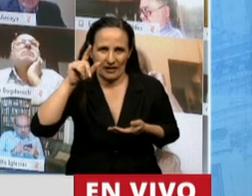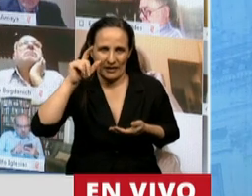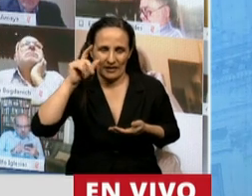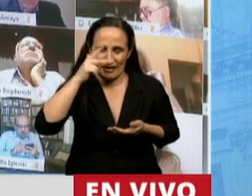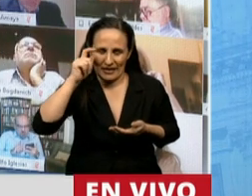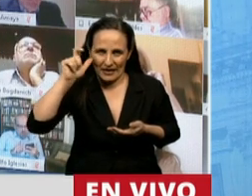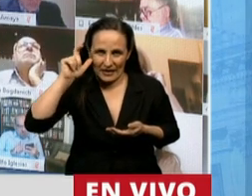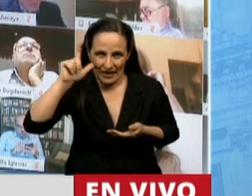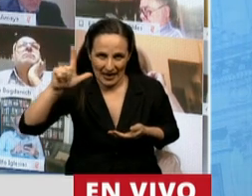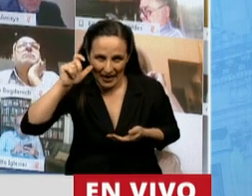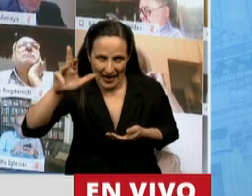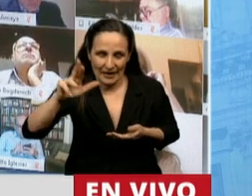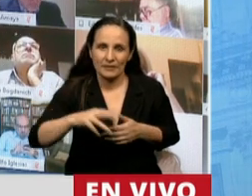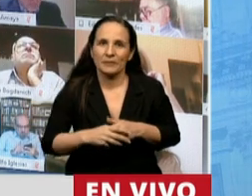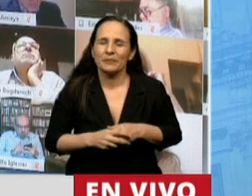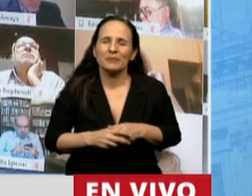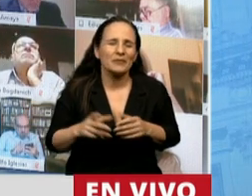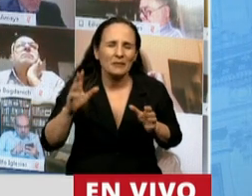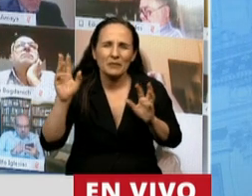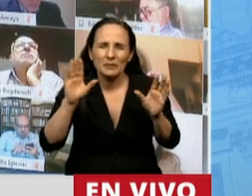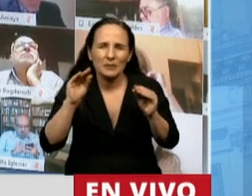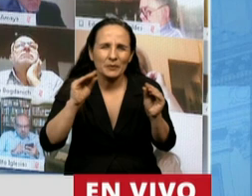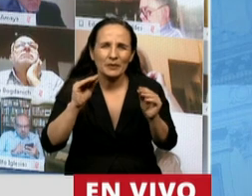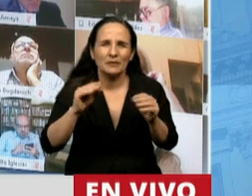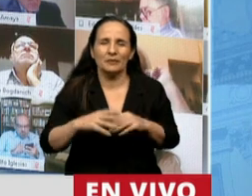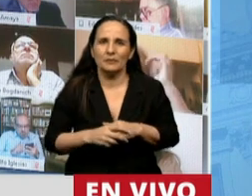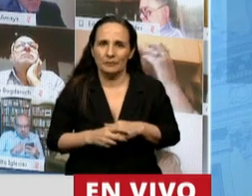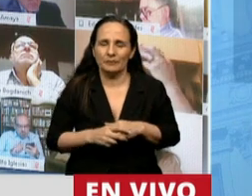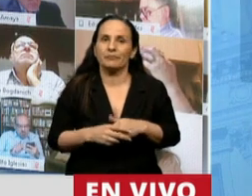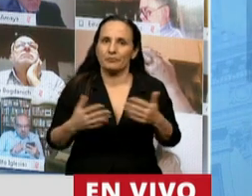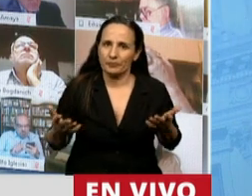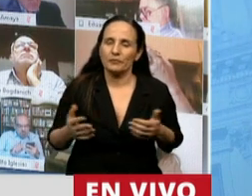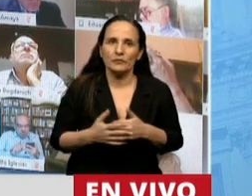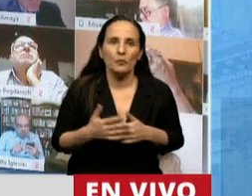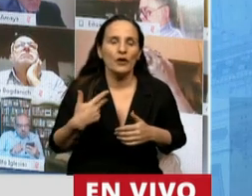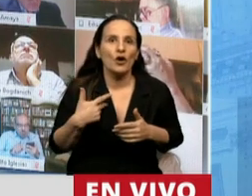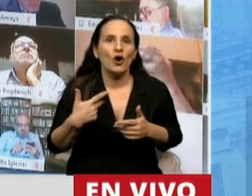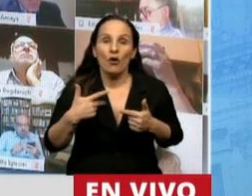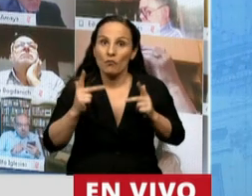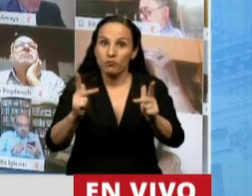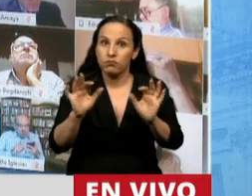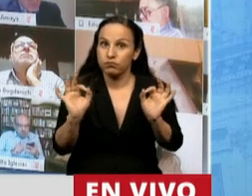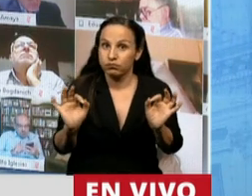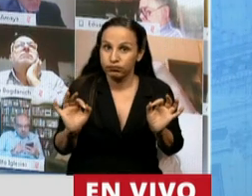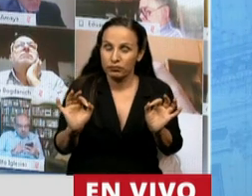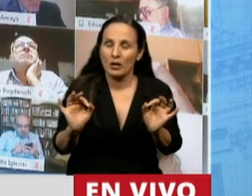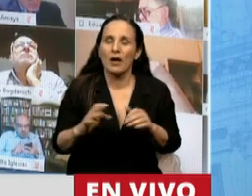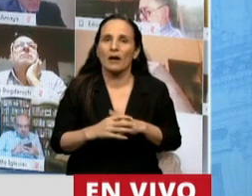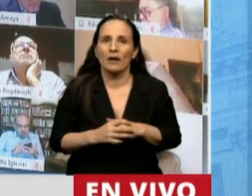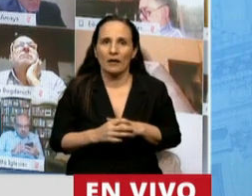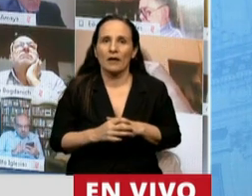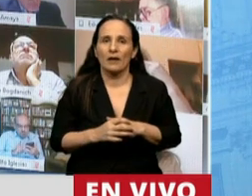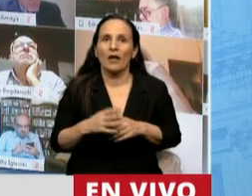pastori dicho dicho esto dicho esto Simplemente digo vamos a sostener